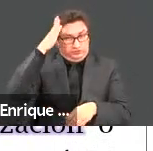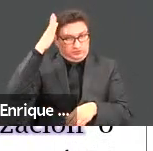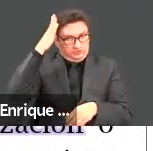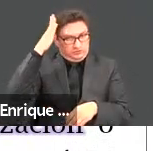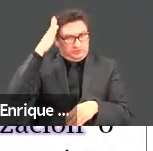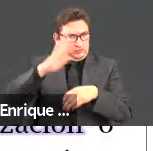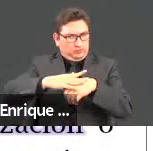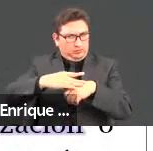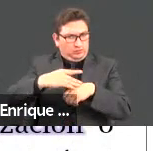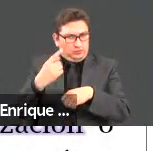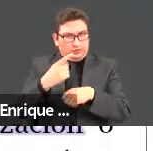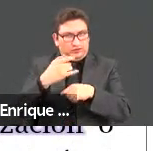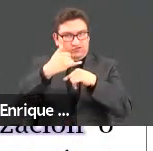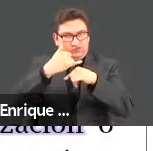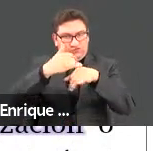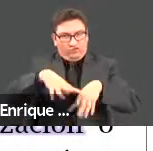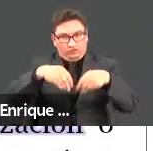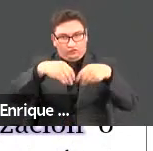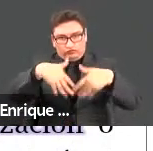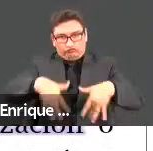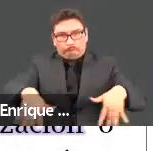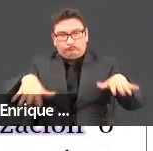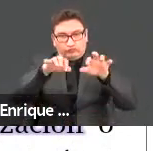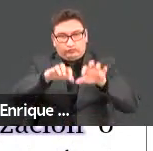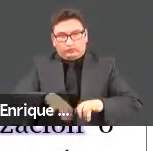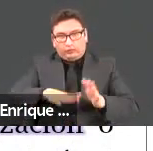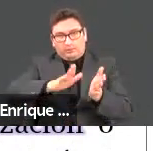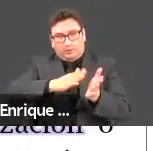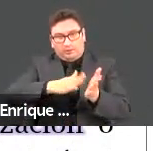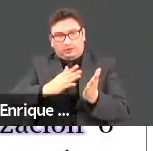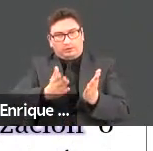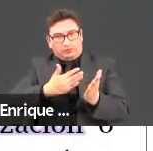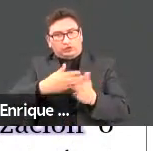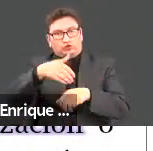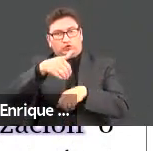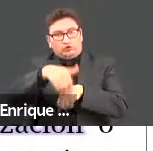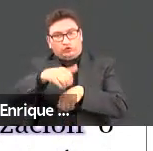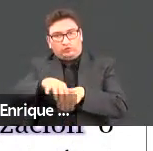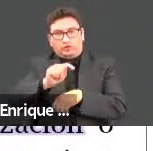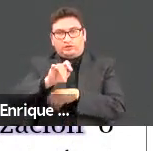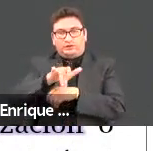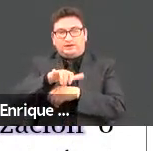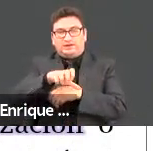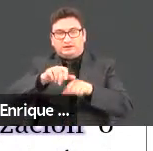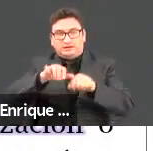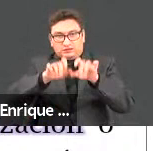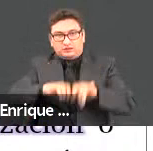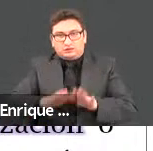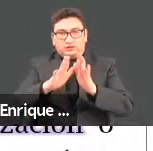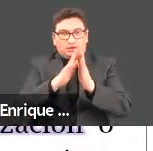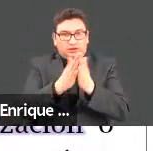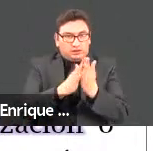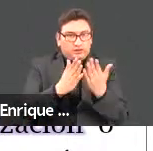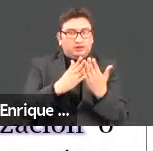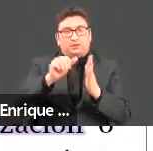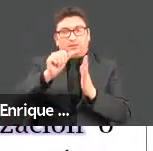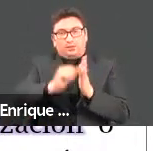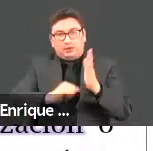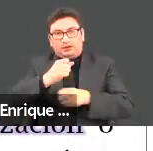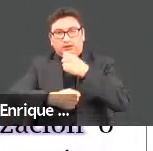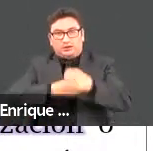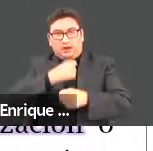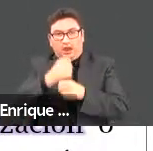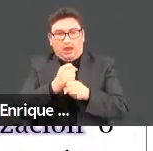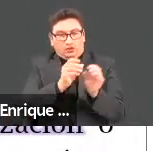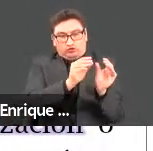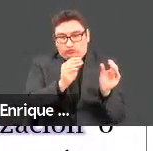precisamente estos datos, le da la paginación, el número de identificación de la tesis, el libro, el mes, año y tomo